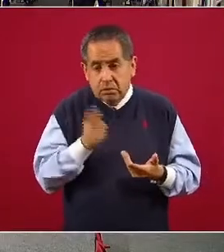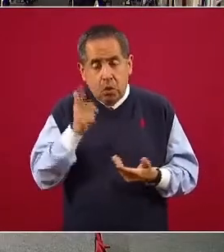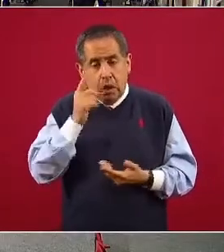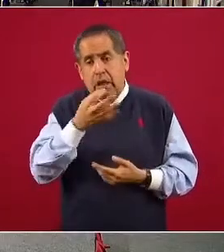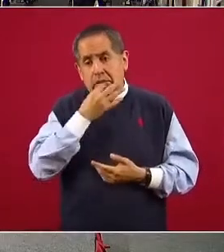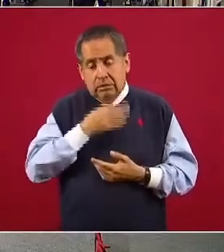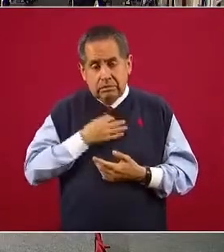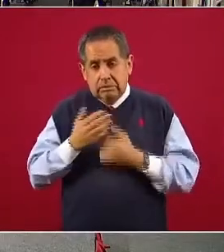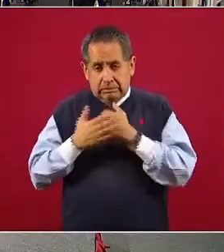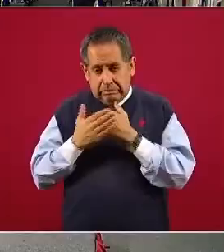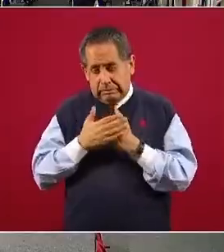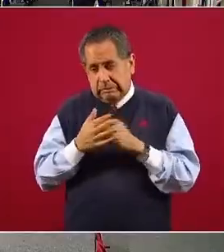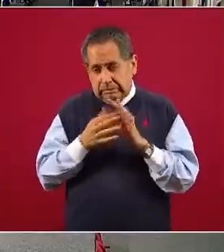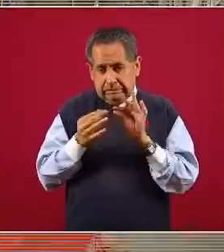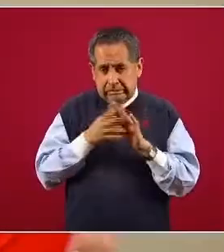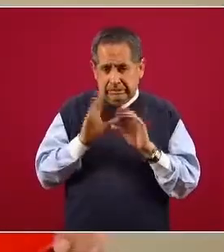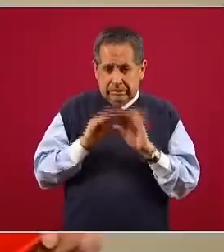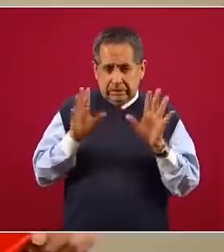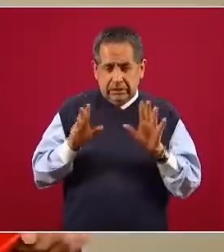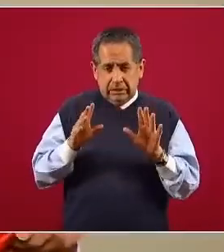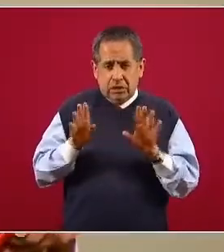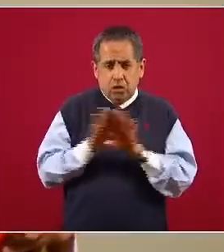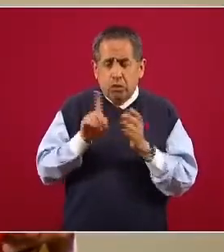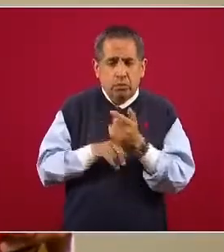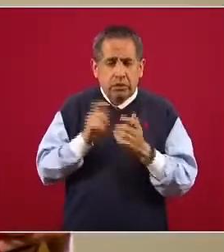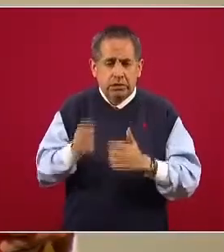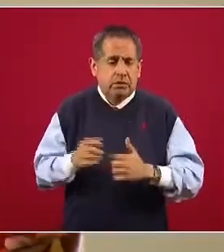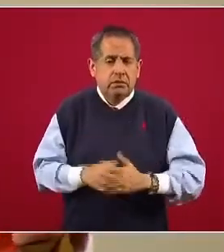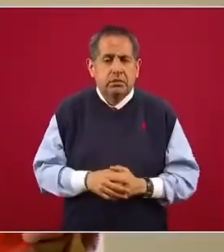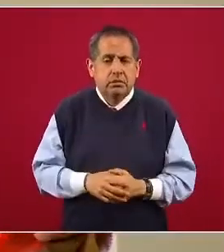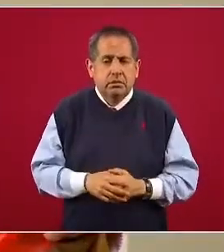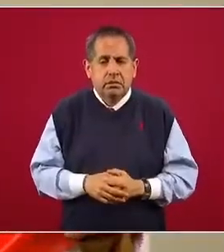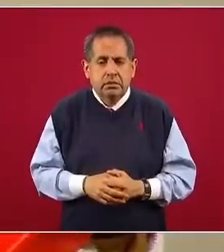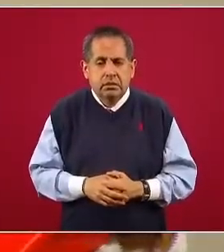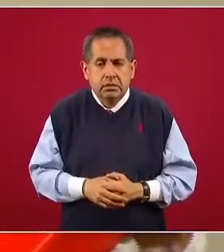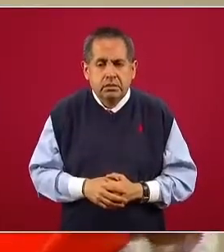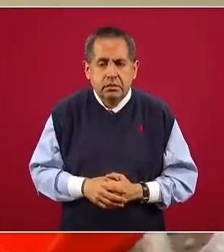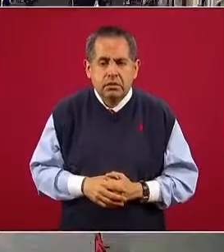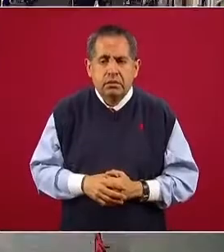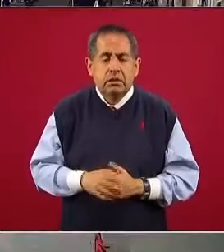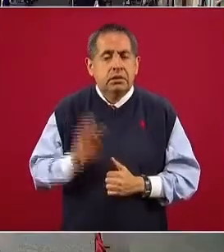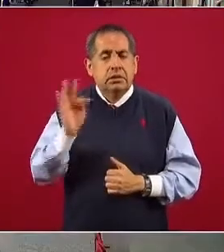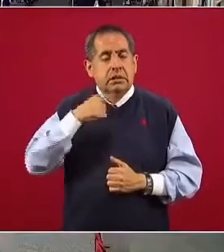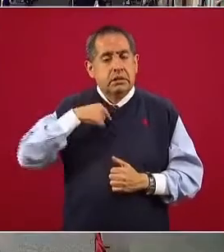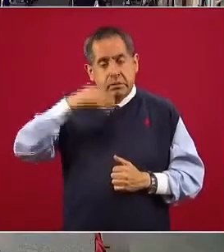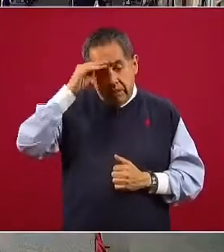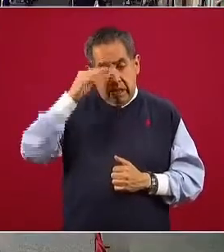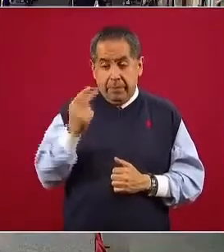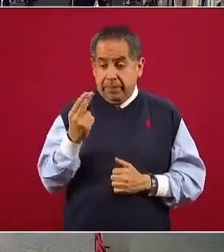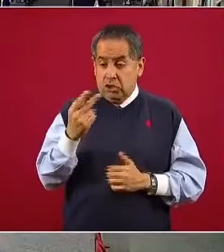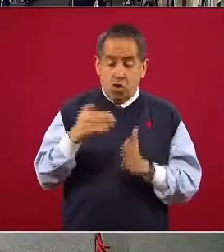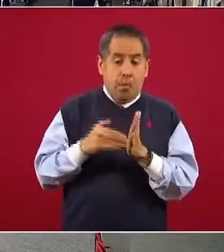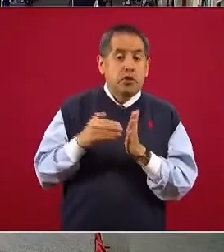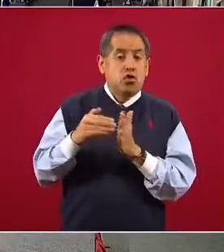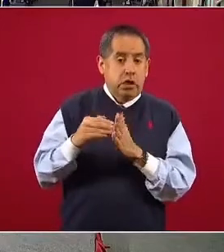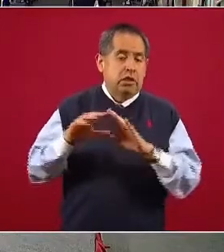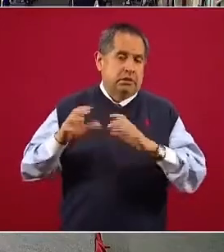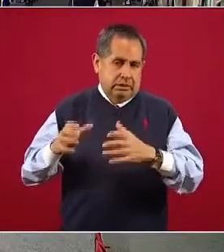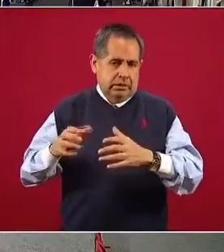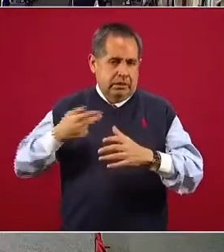ojalá usted me pueda dar un contexto, que me amplíen, que me expliquen cómo está, ¿no? Si tomamos en cuenta que hay 25 millones